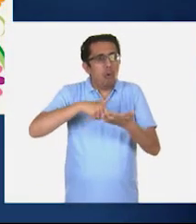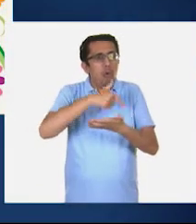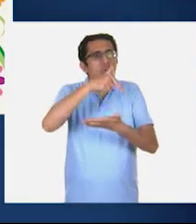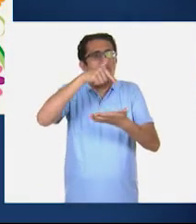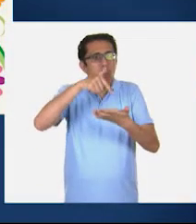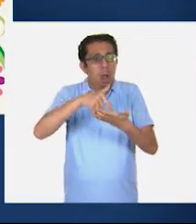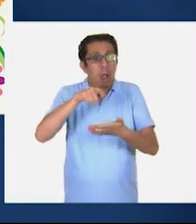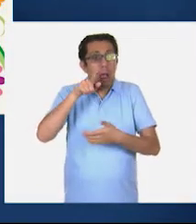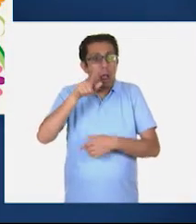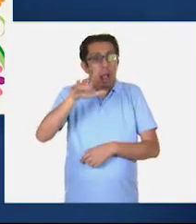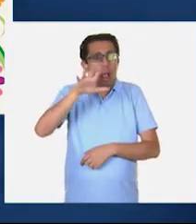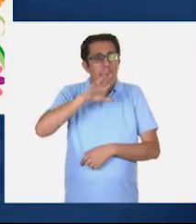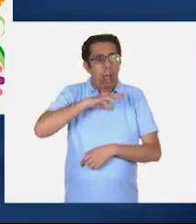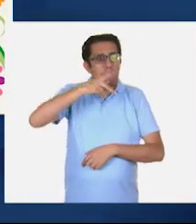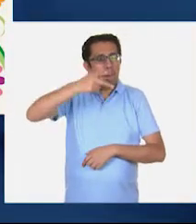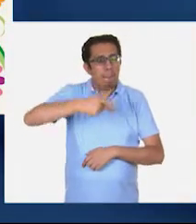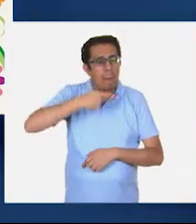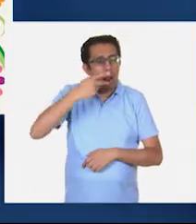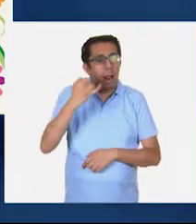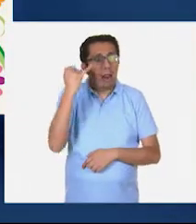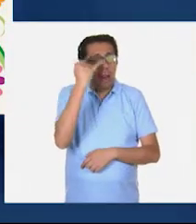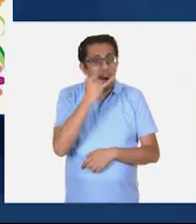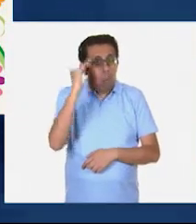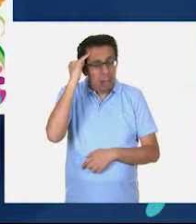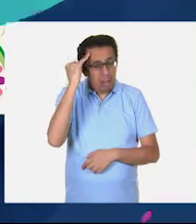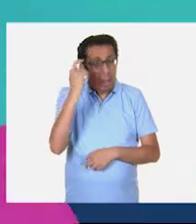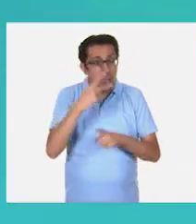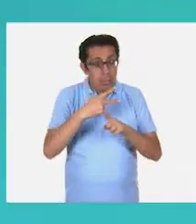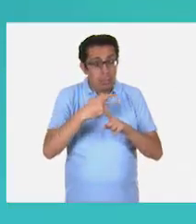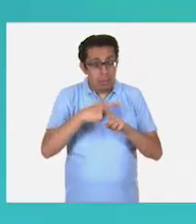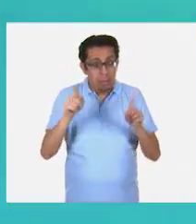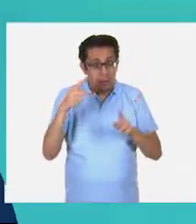una lengua indígena diferente a la tuya?